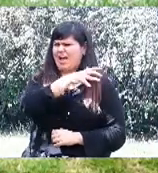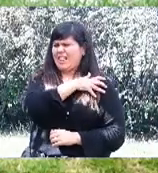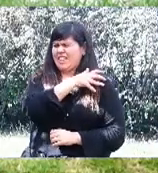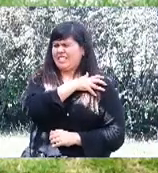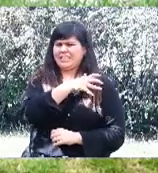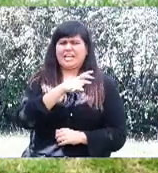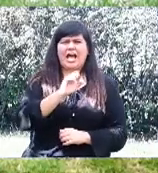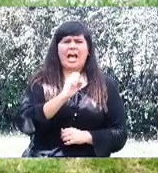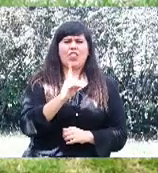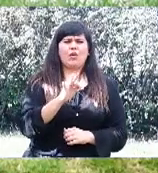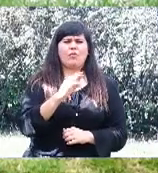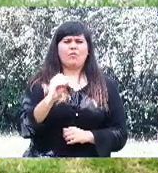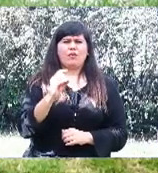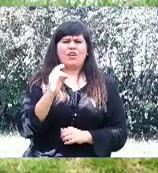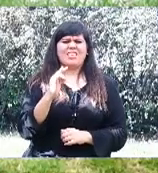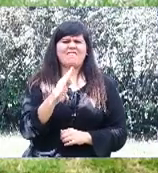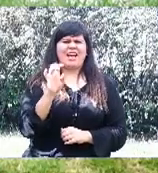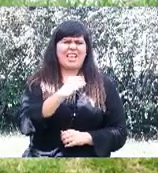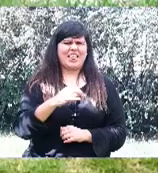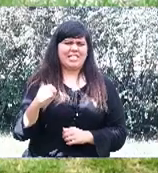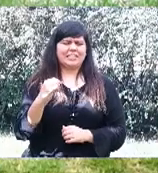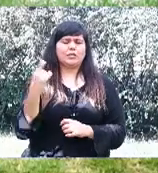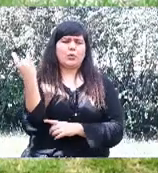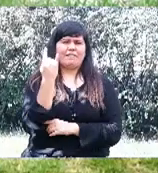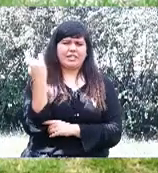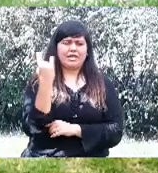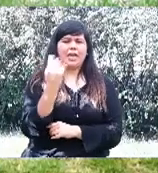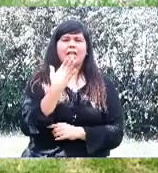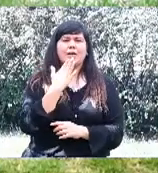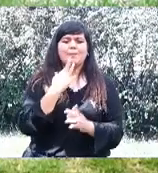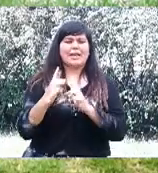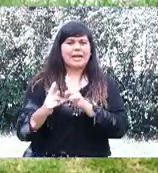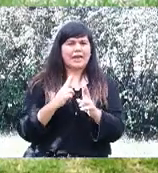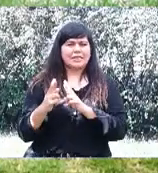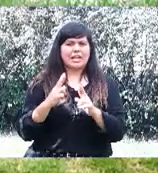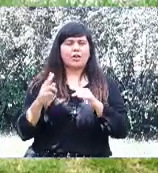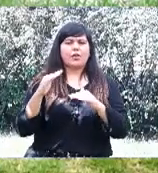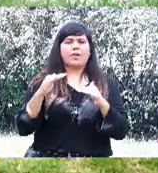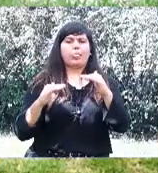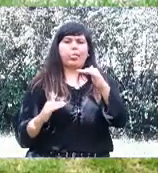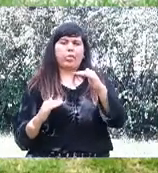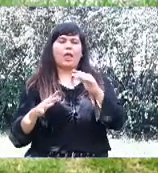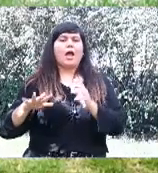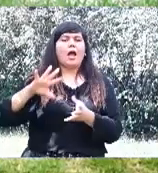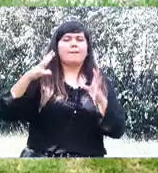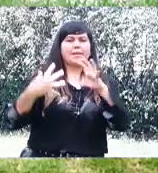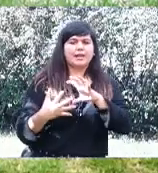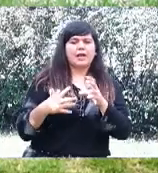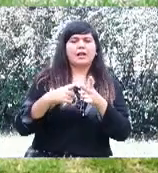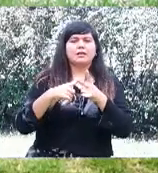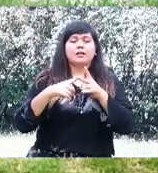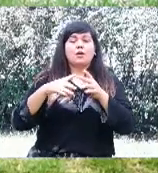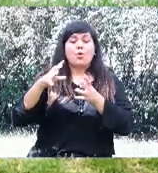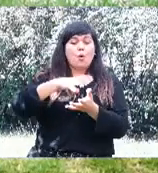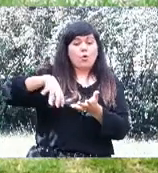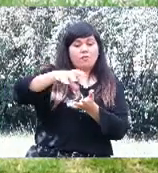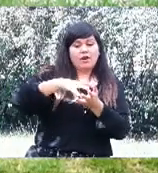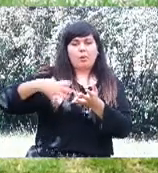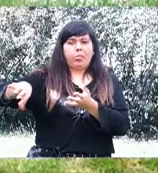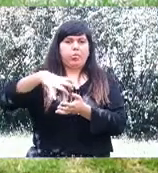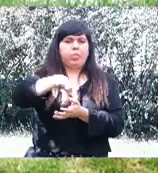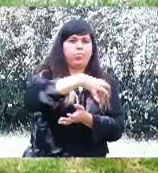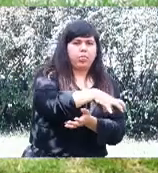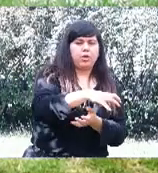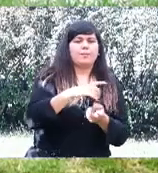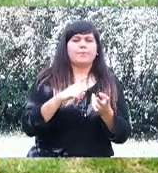áreas de investigación se encuentran la relación con la desigualdad ambiental la segregación urbana vegetación urbana servicios